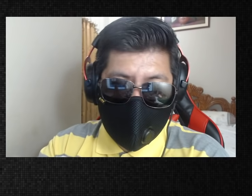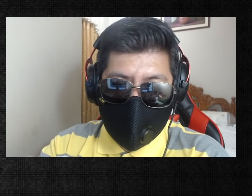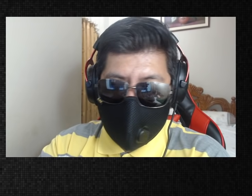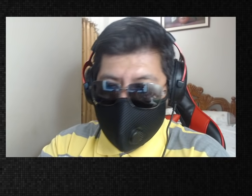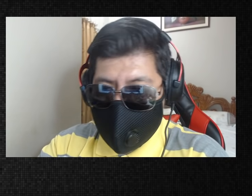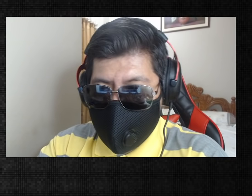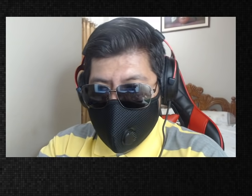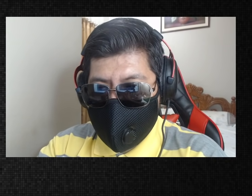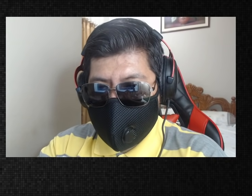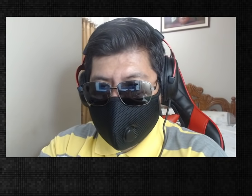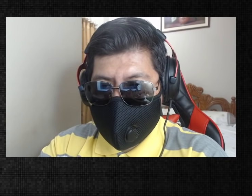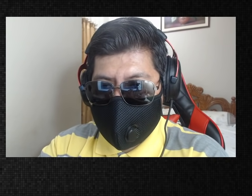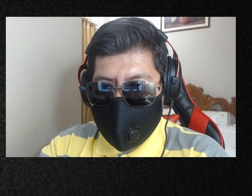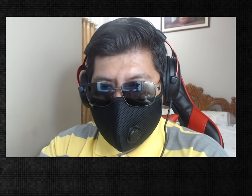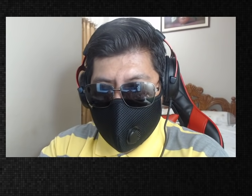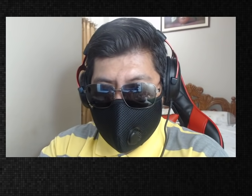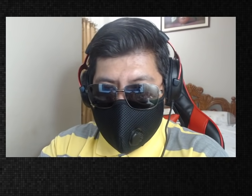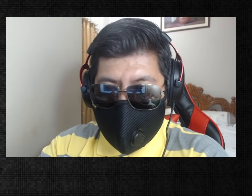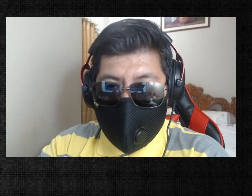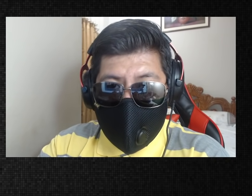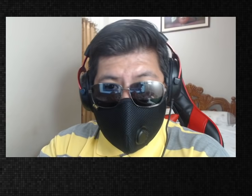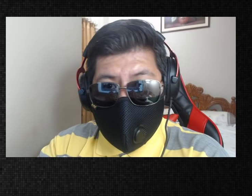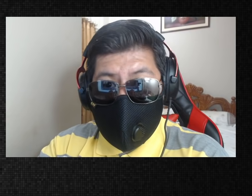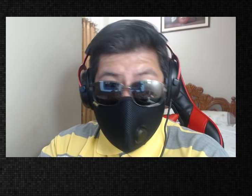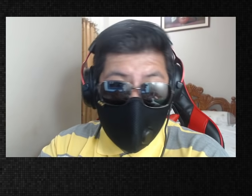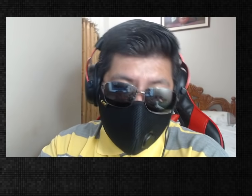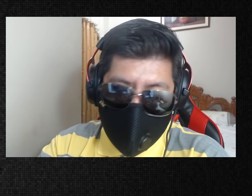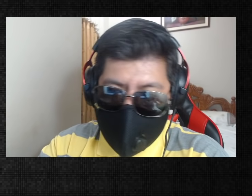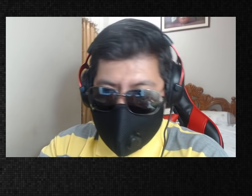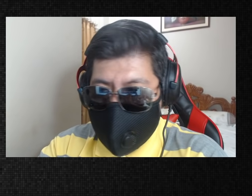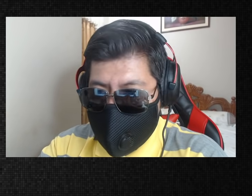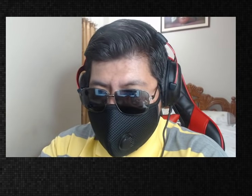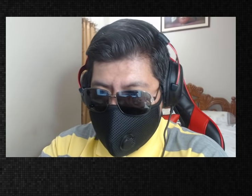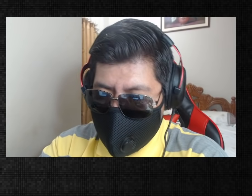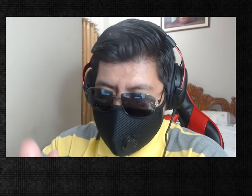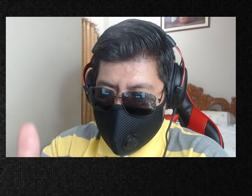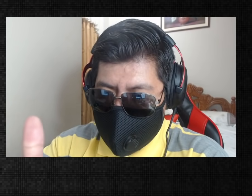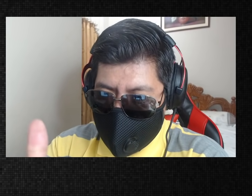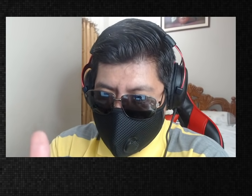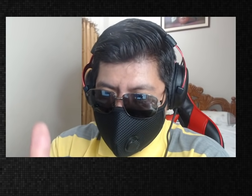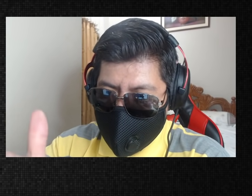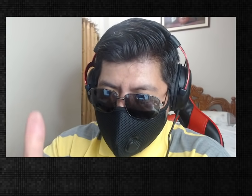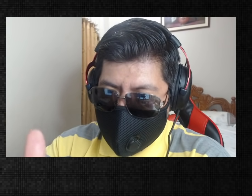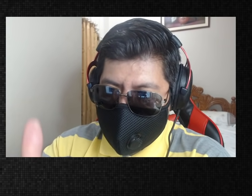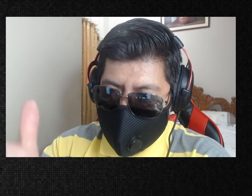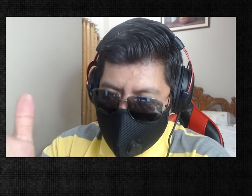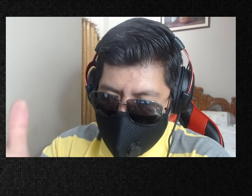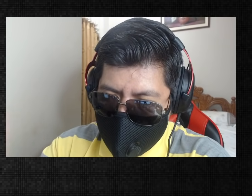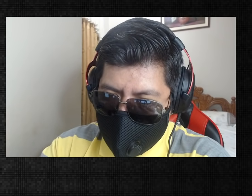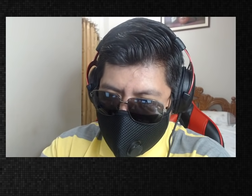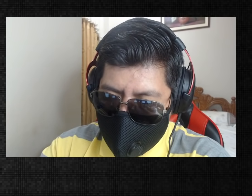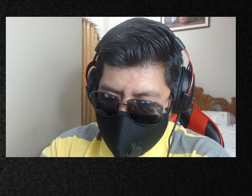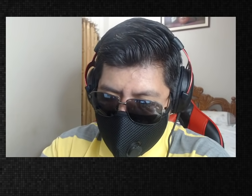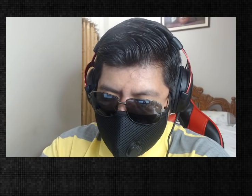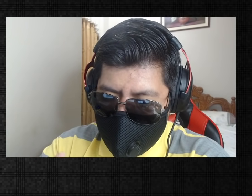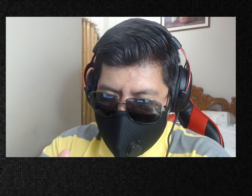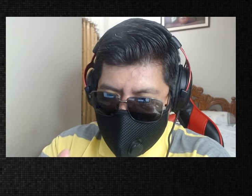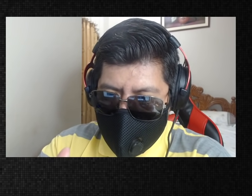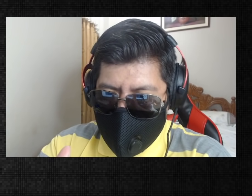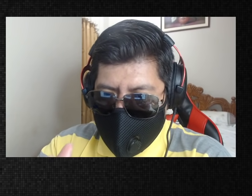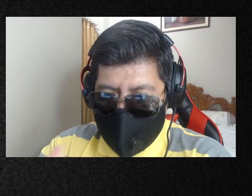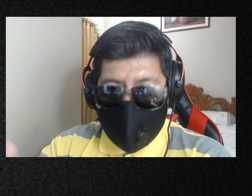diría que el señor luís arce catacora se llevó una buena cachetada una cachetada de guante blanco